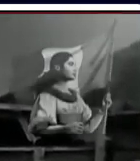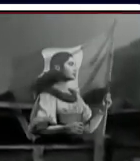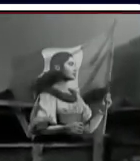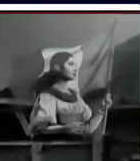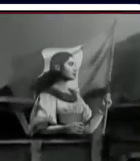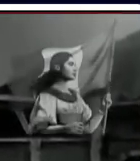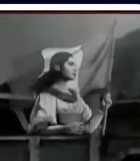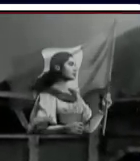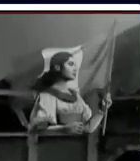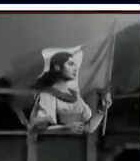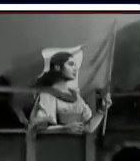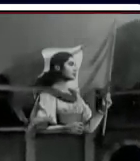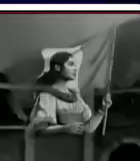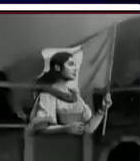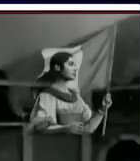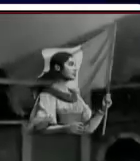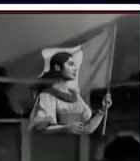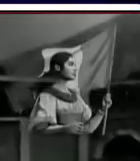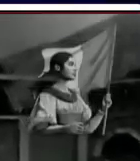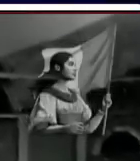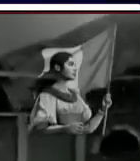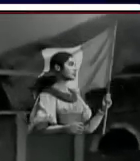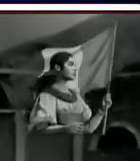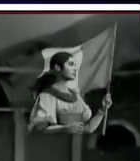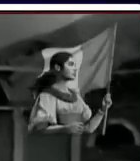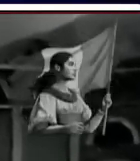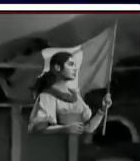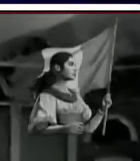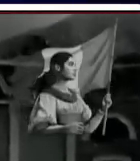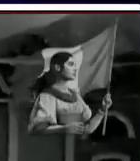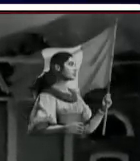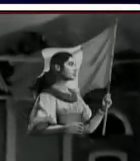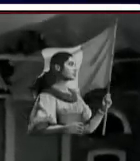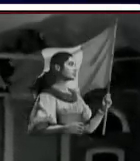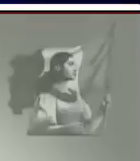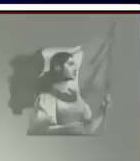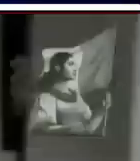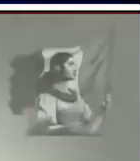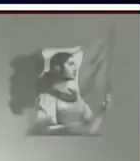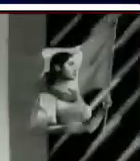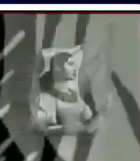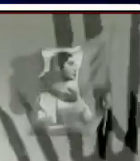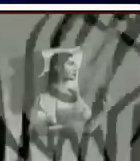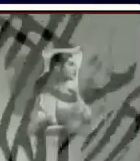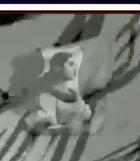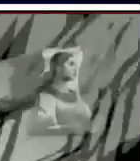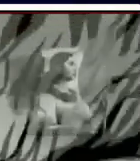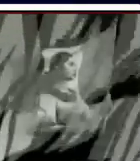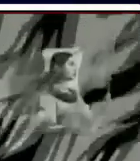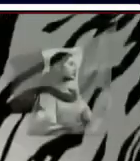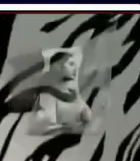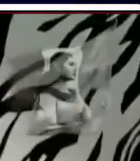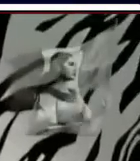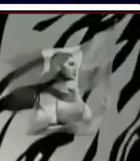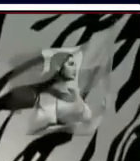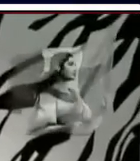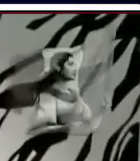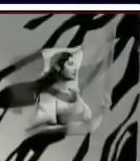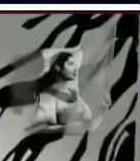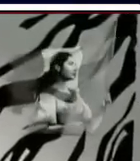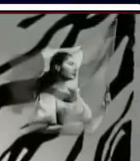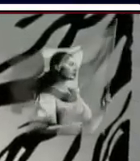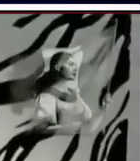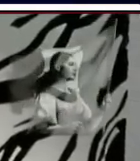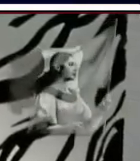muera Díaz, al viva México y viva Juárez. Luego, bajo el mando de Margarita